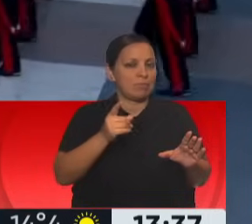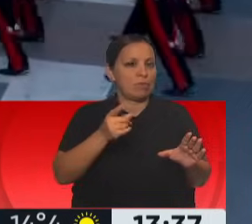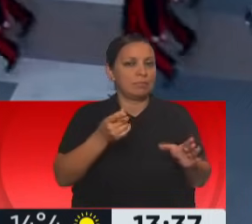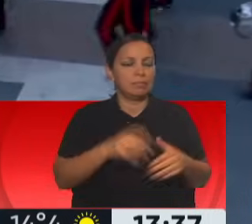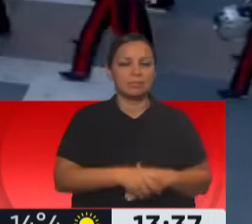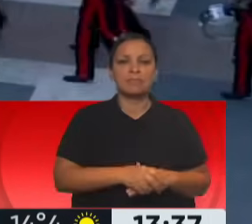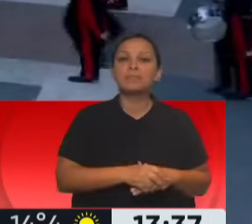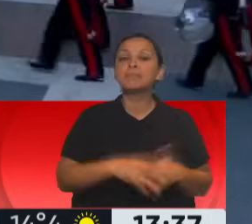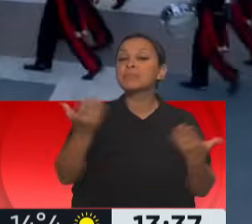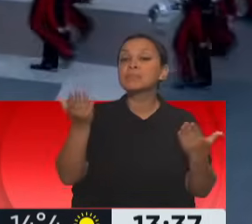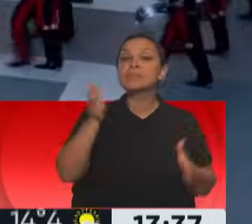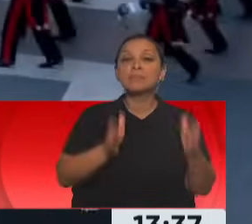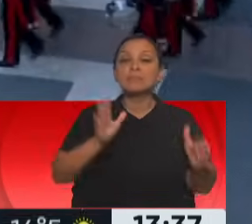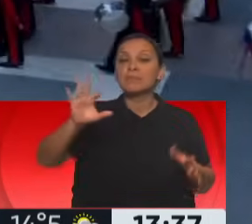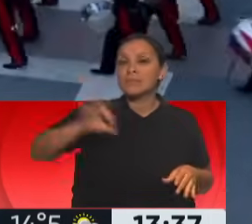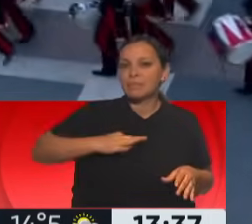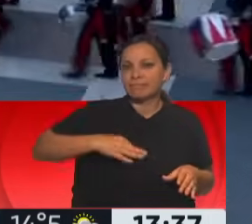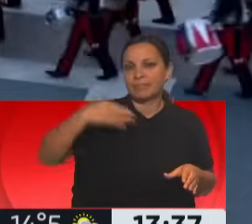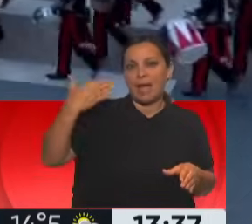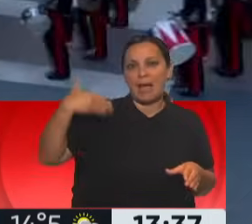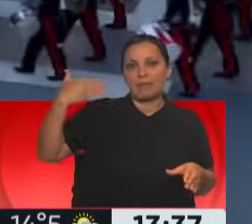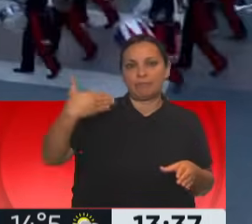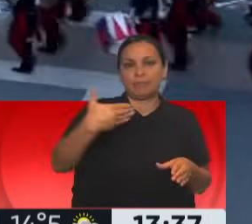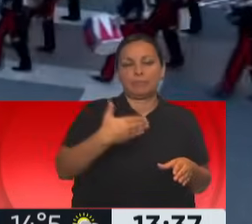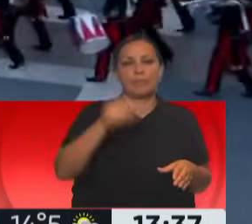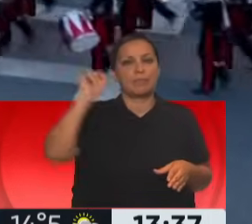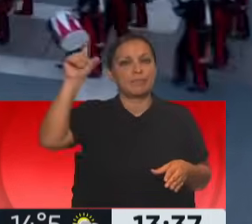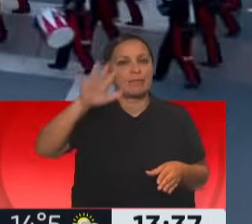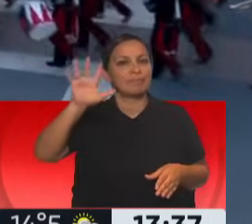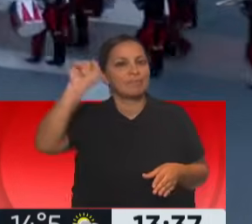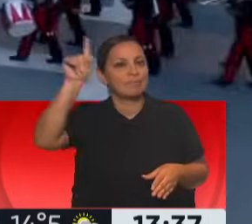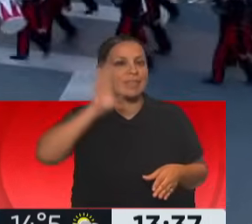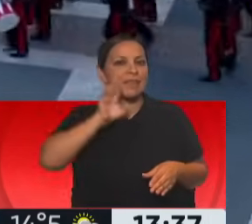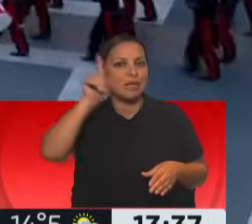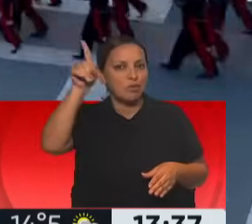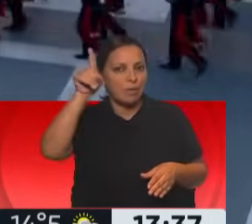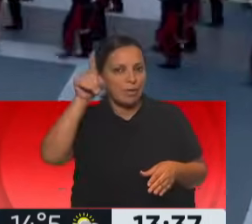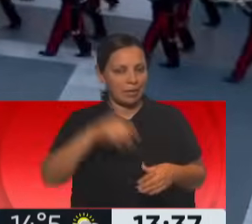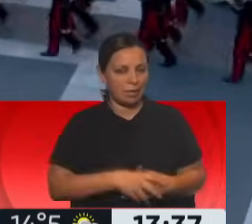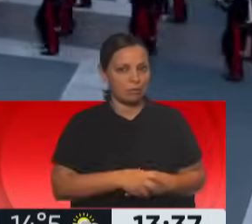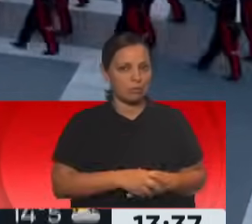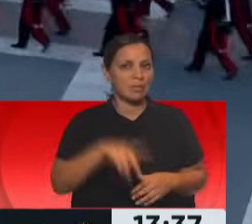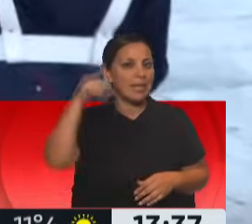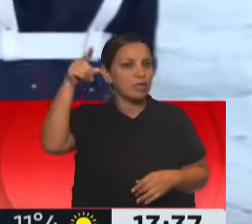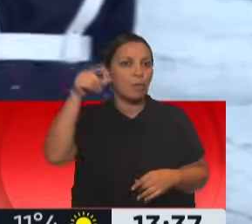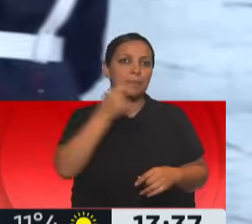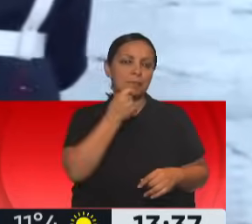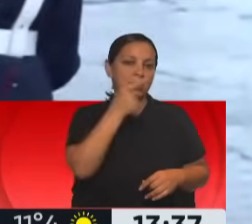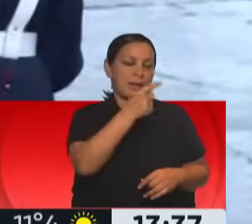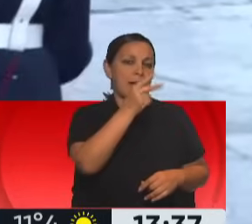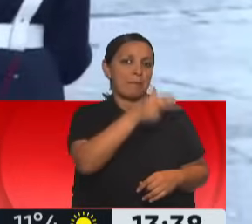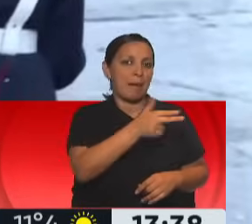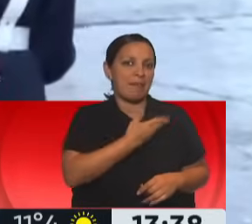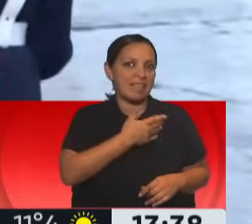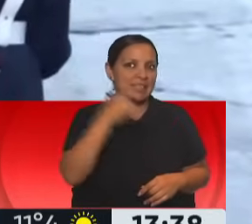durante algunas décadas en territorio norteamericano, y ha exigido el perdón del Papa Francisco, entre otros.